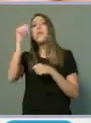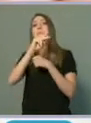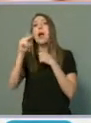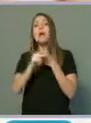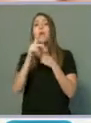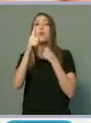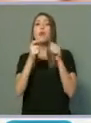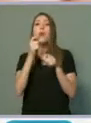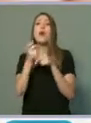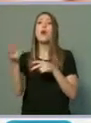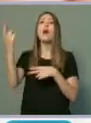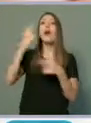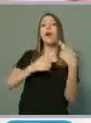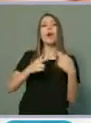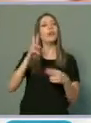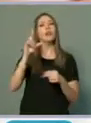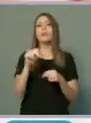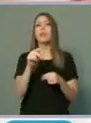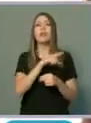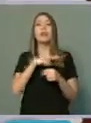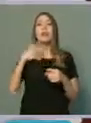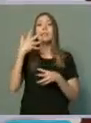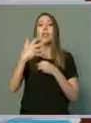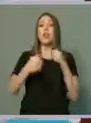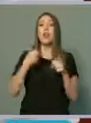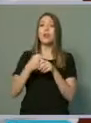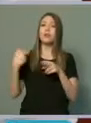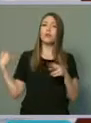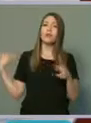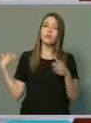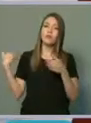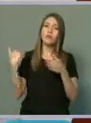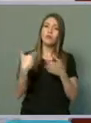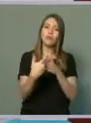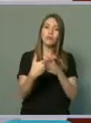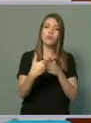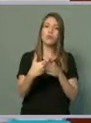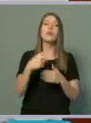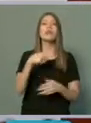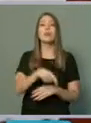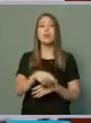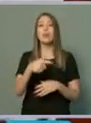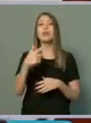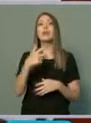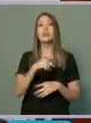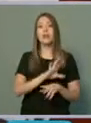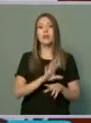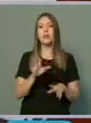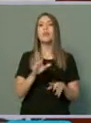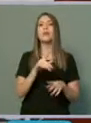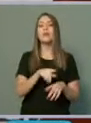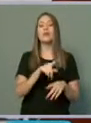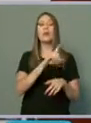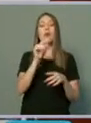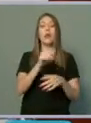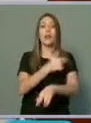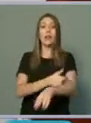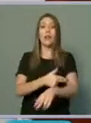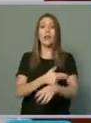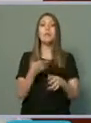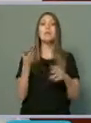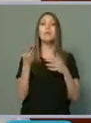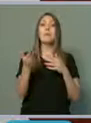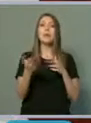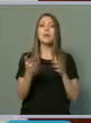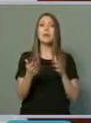siempre y cuando ese plazo no exceda de 6 meses. Son muchos detalles que no los vamos a platicar todos porque es muy complicado. Durante el trámite te van a pedir, por